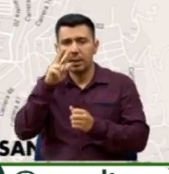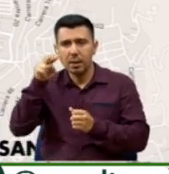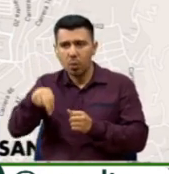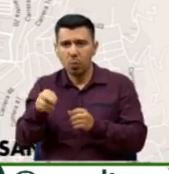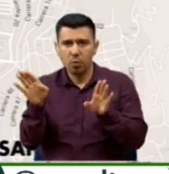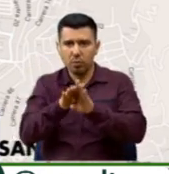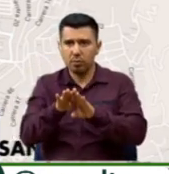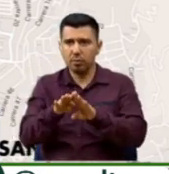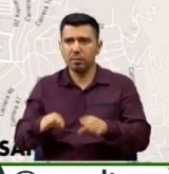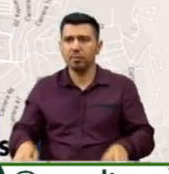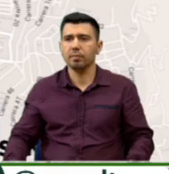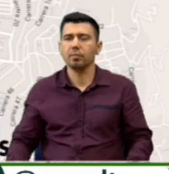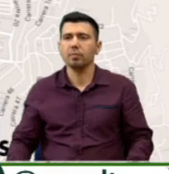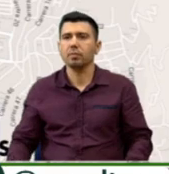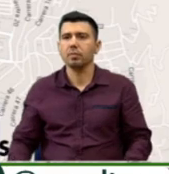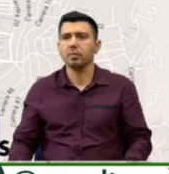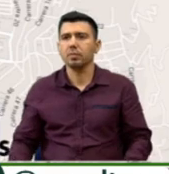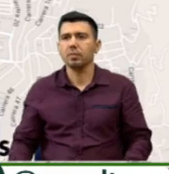junio.